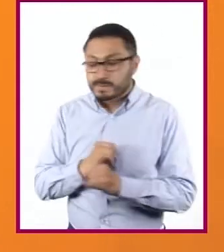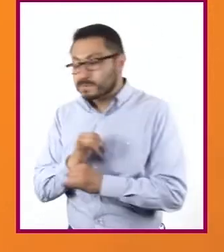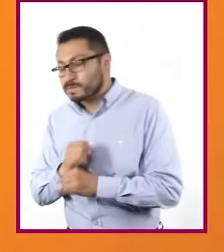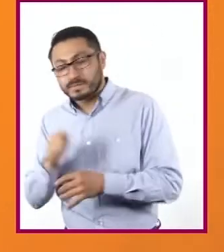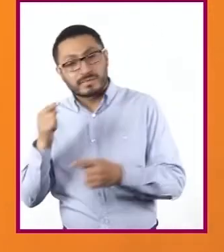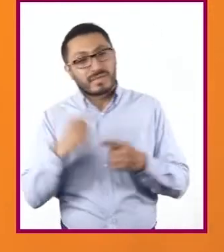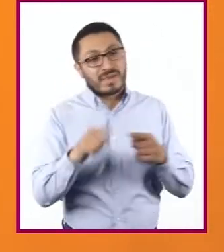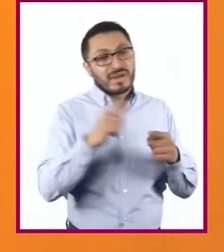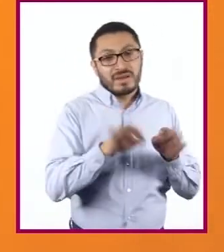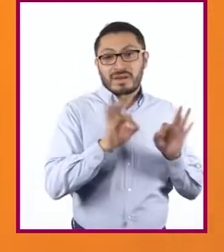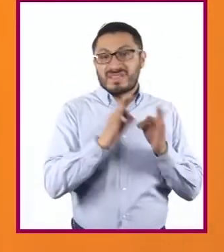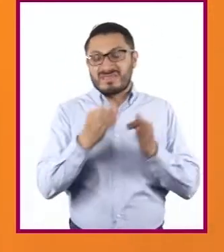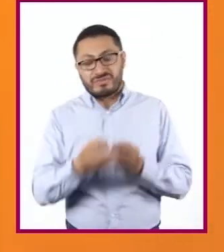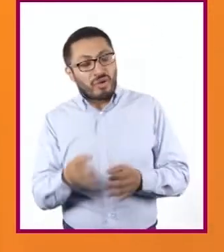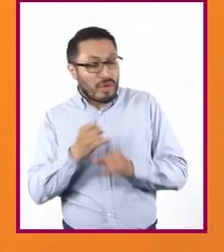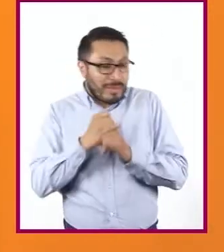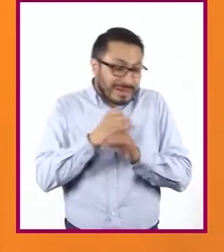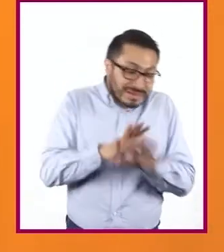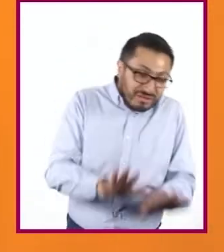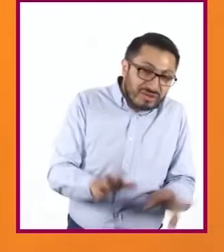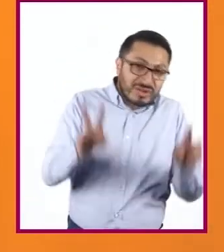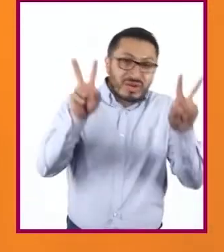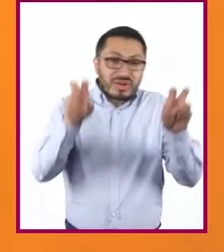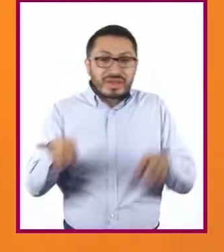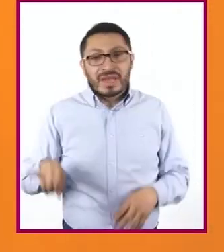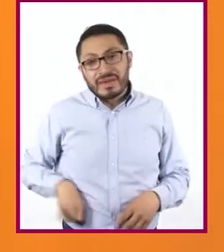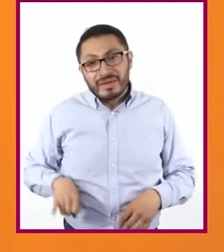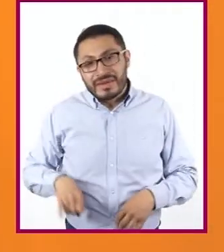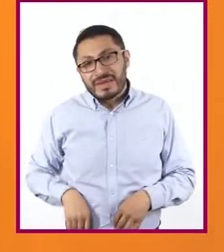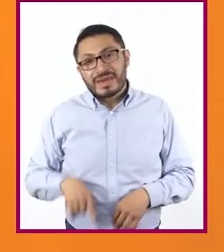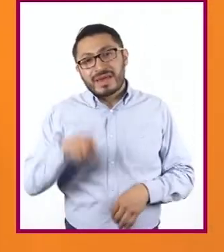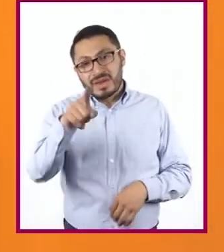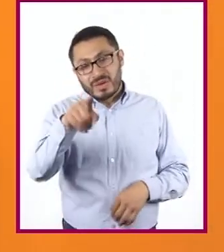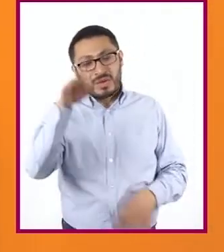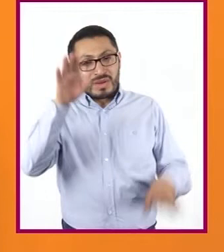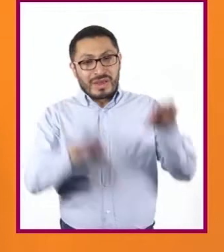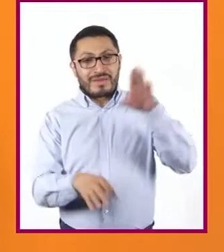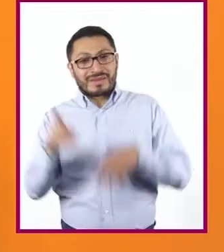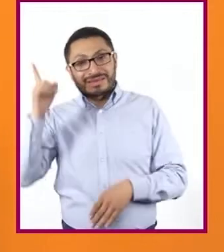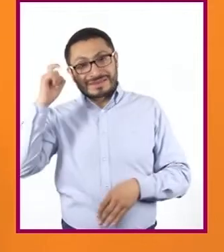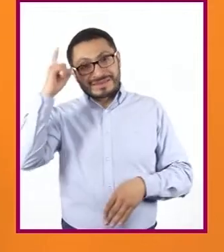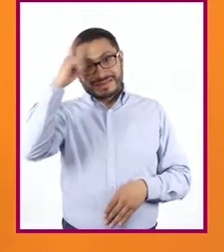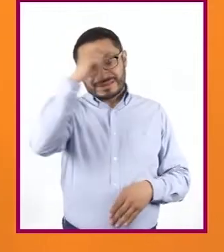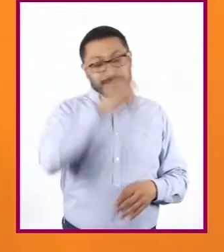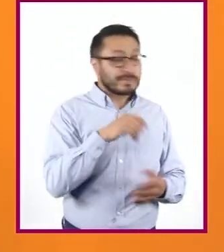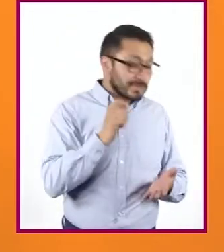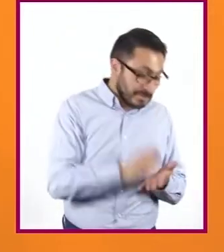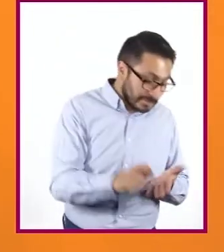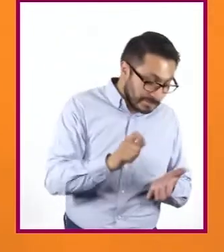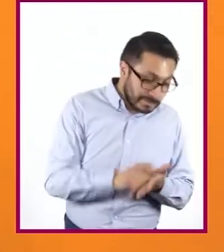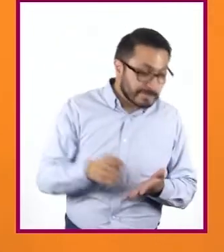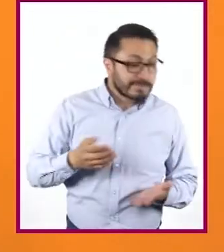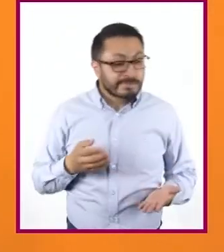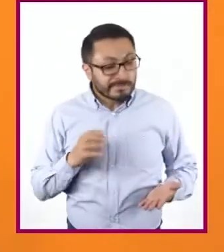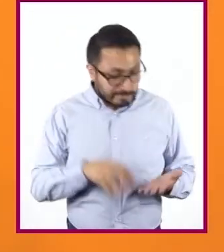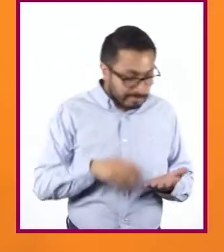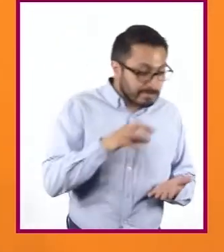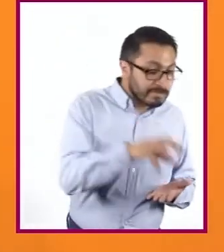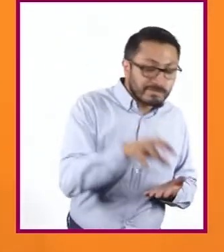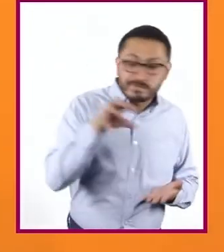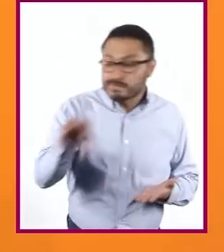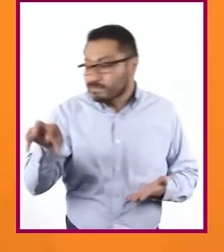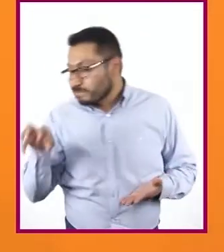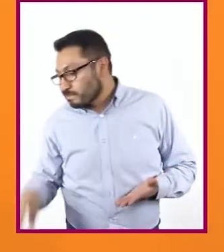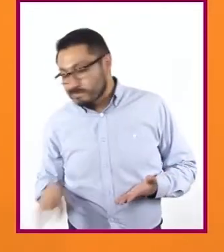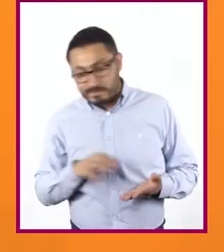adquirir información sobre su tema de interés, se enfrentaron a diferentes textos. En ellos podrán observar que en